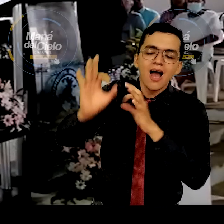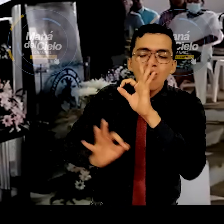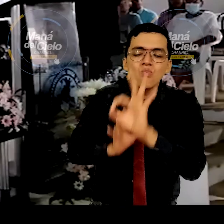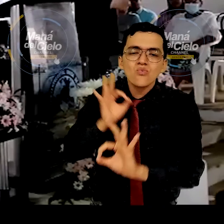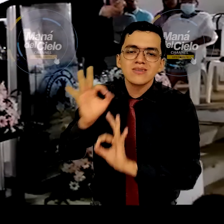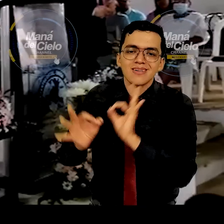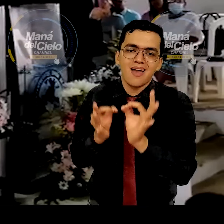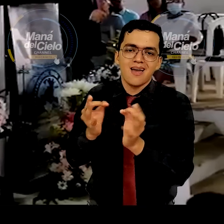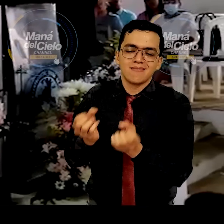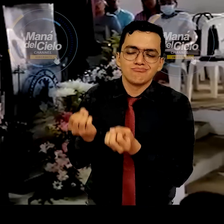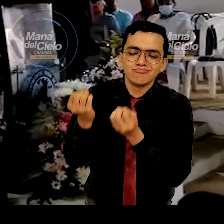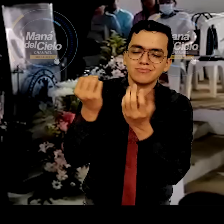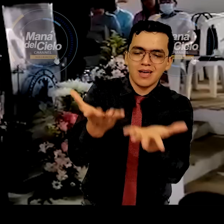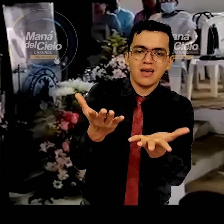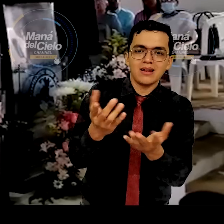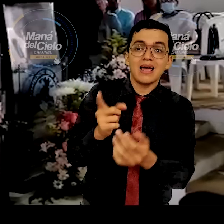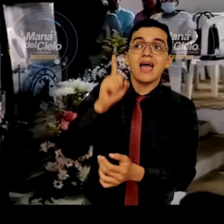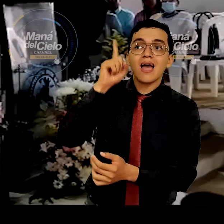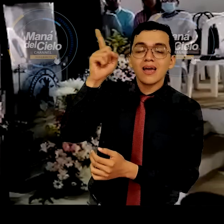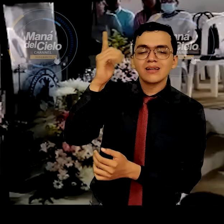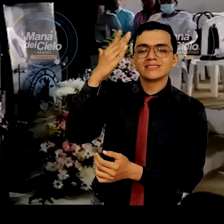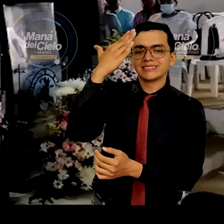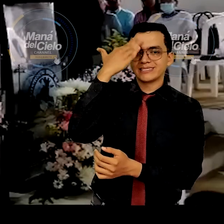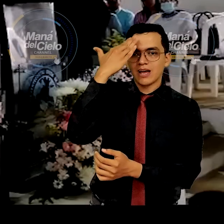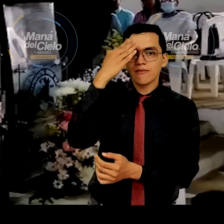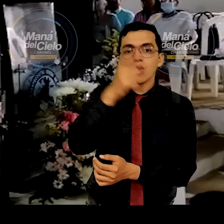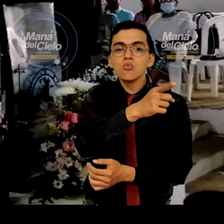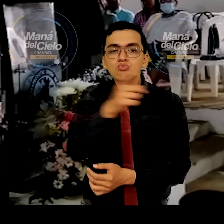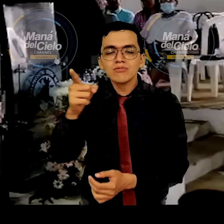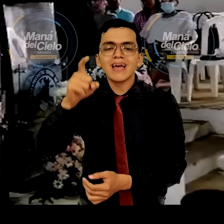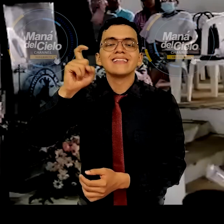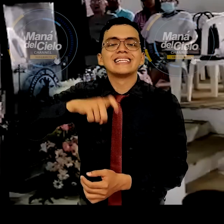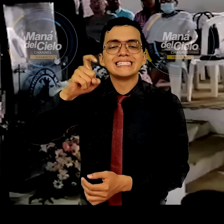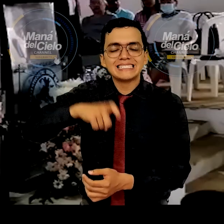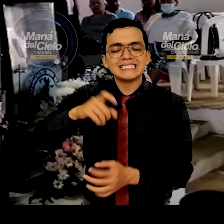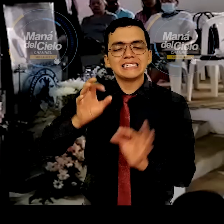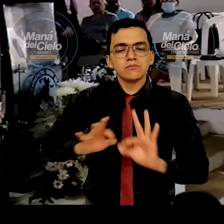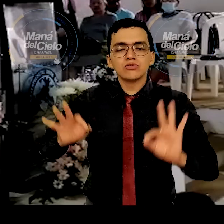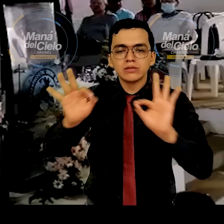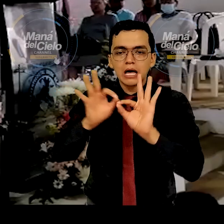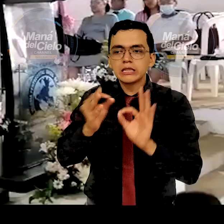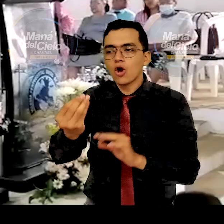sabe que de todas estas cosas tenéis necesidad.